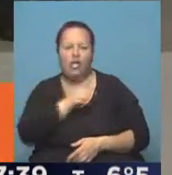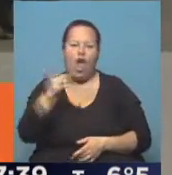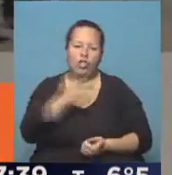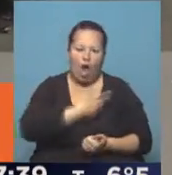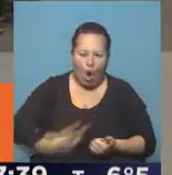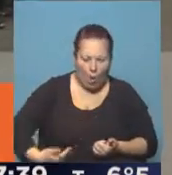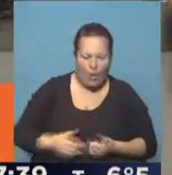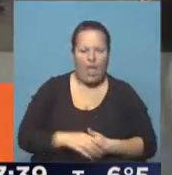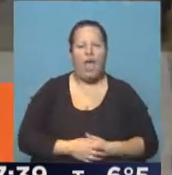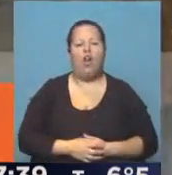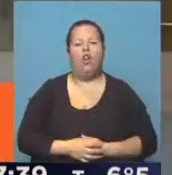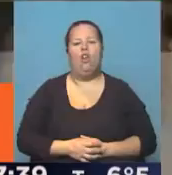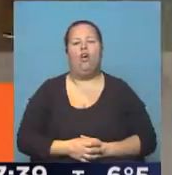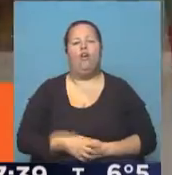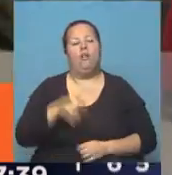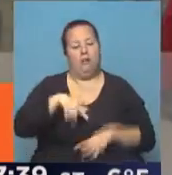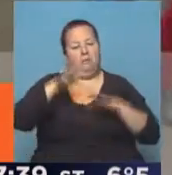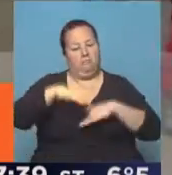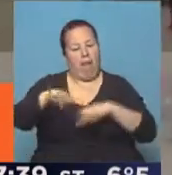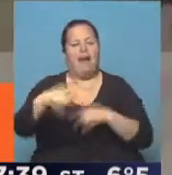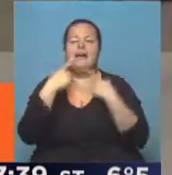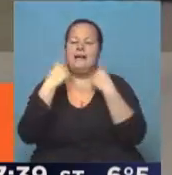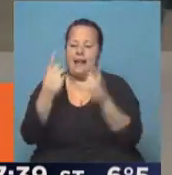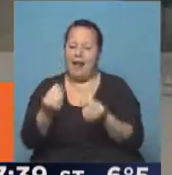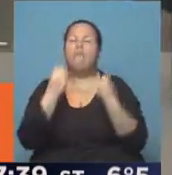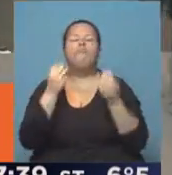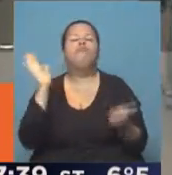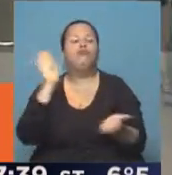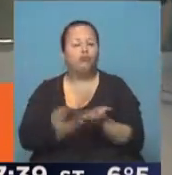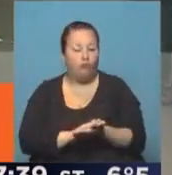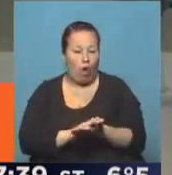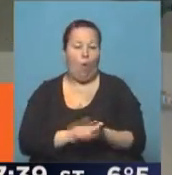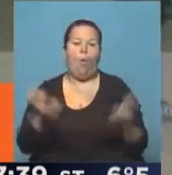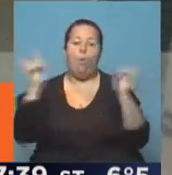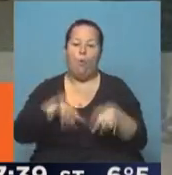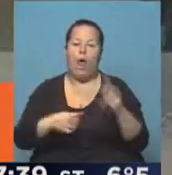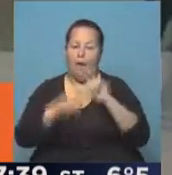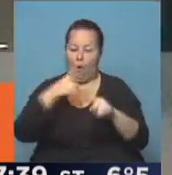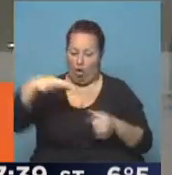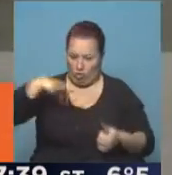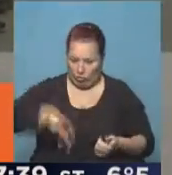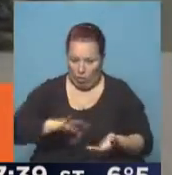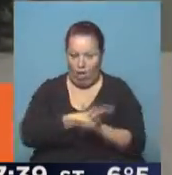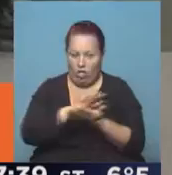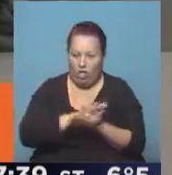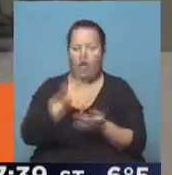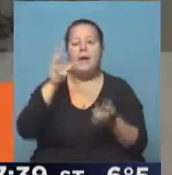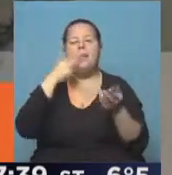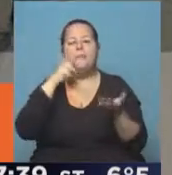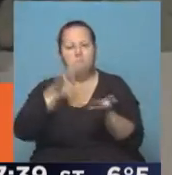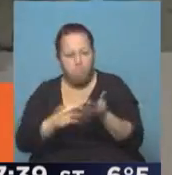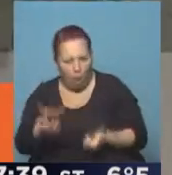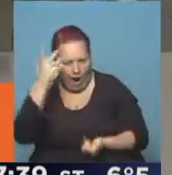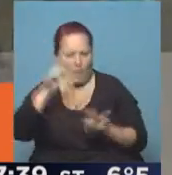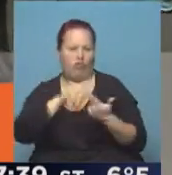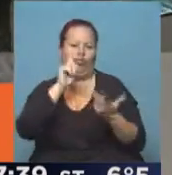opositoras que marchan por un reclamo que tiene que ver con reapertura de paritarias, con el tema tarifa, con el